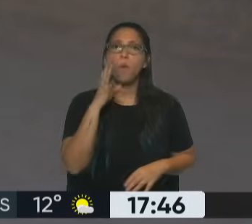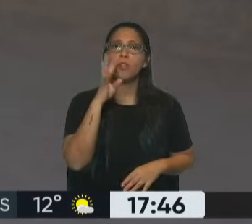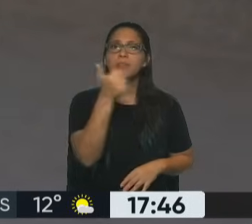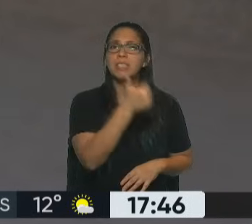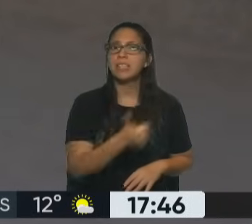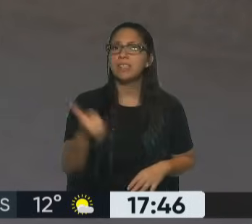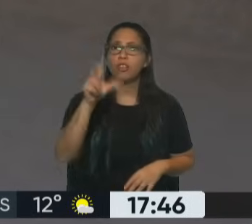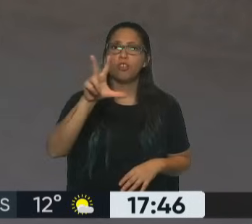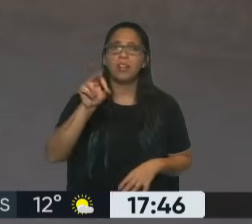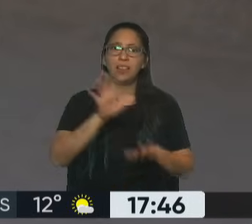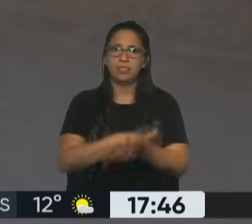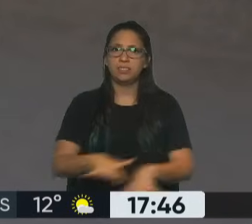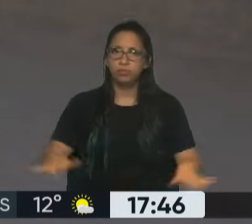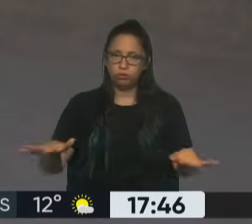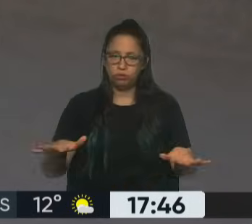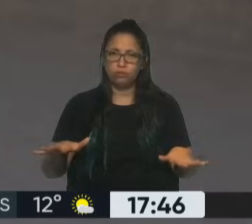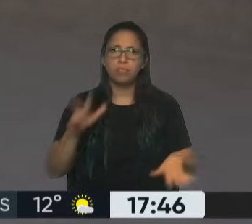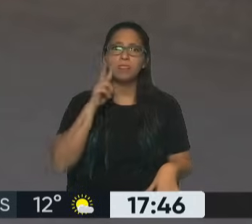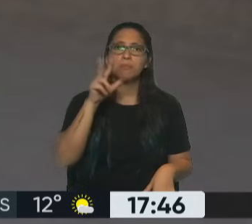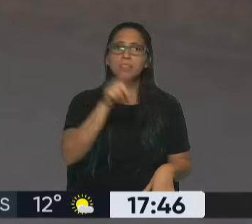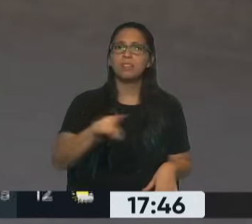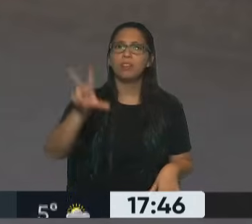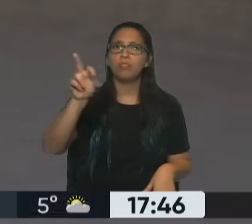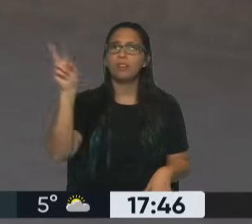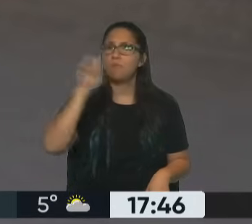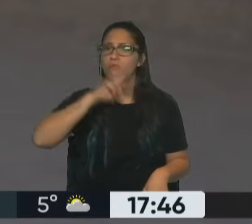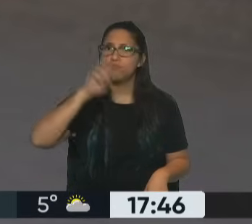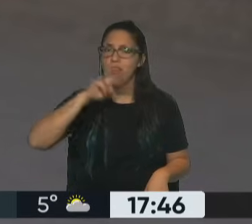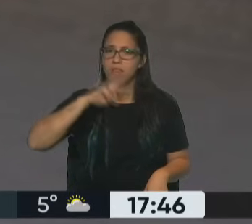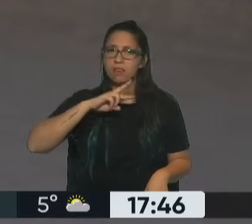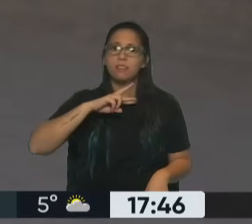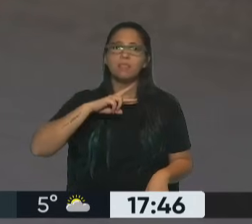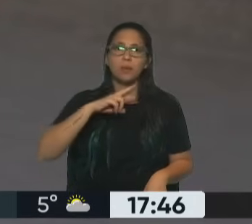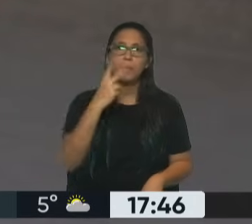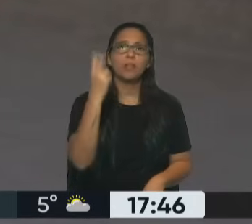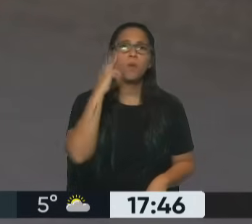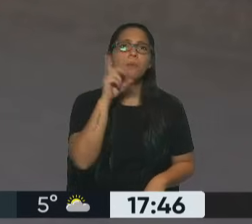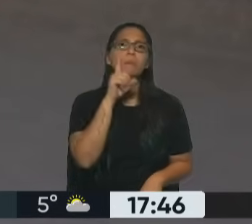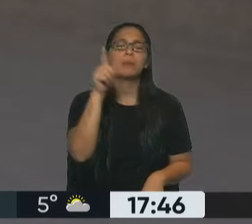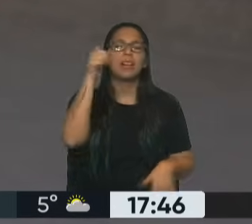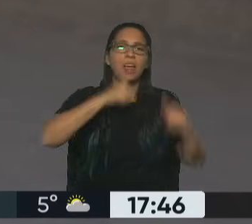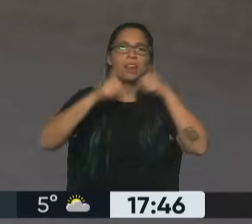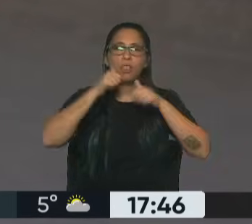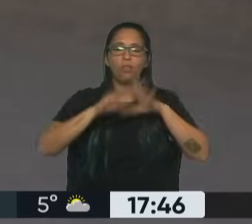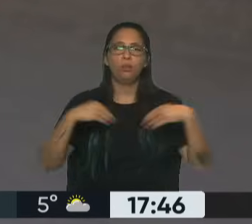4630 niños y 3130 mujeres con 29,000 heridos